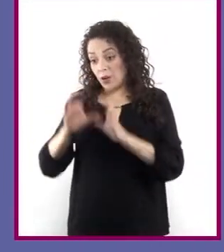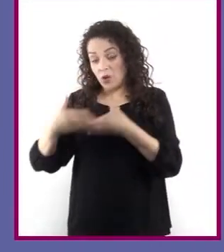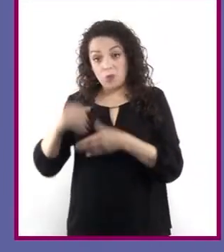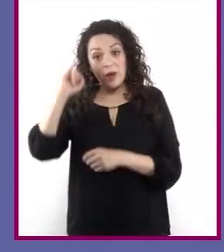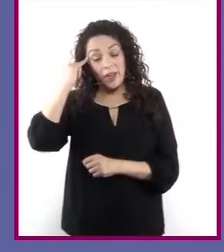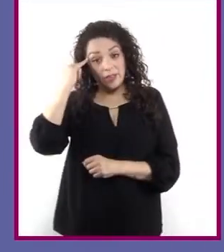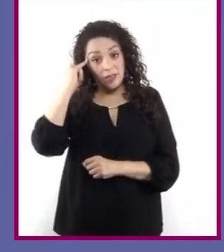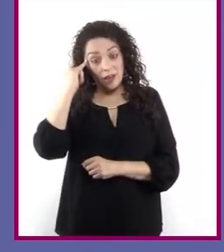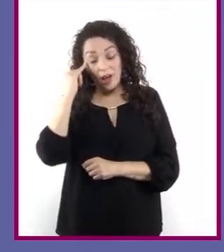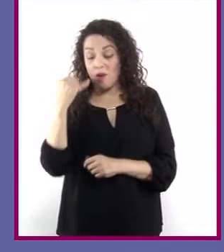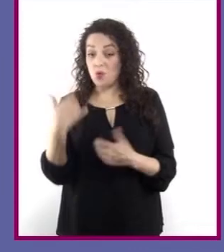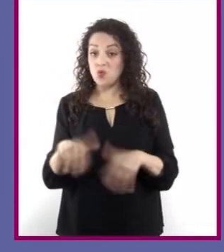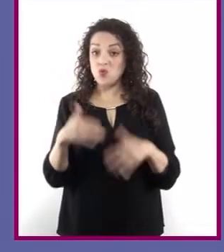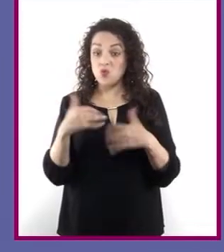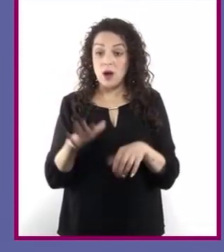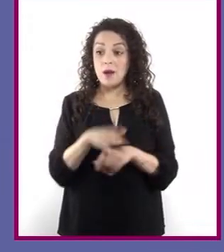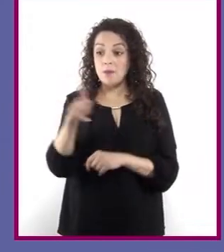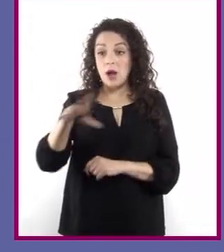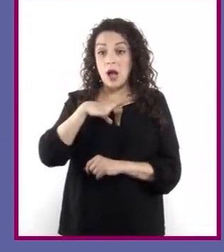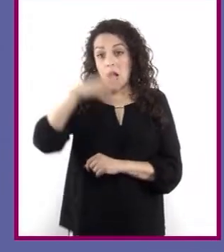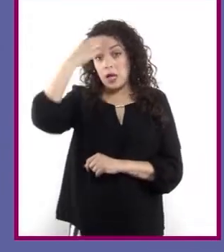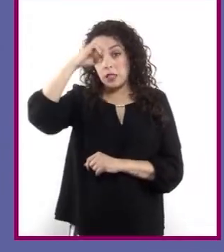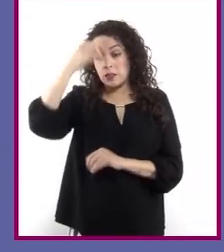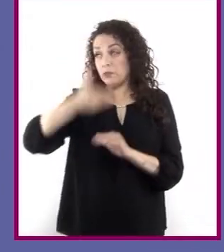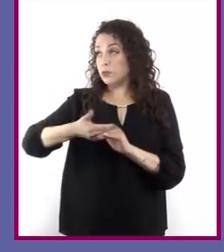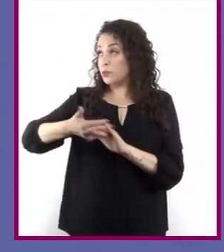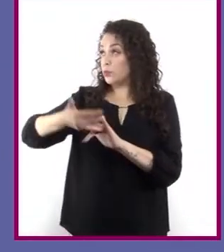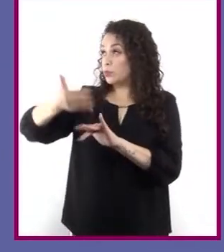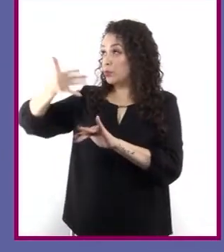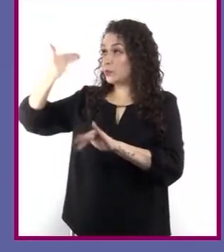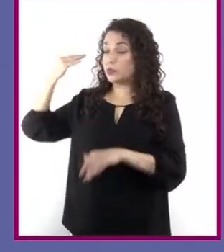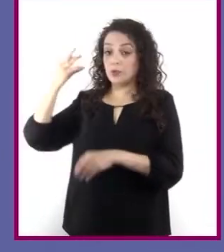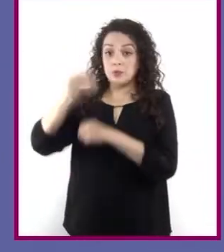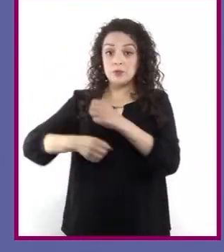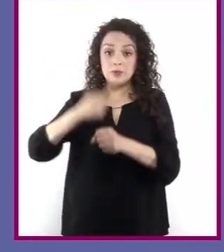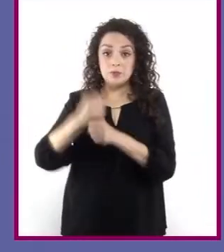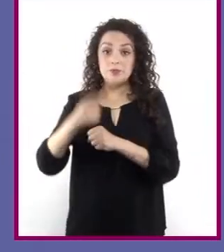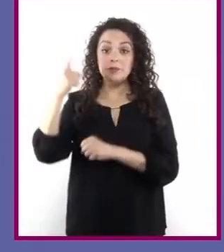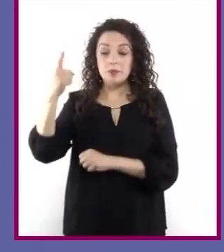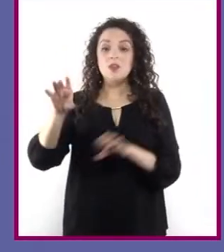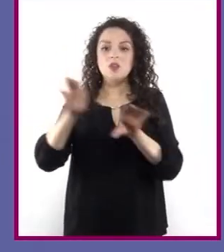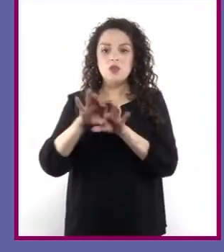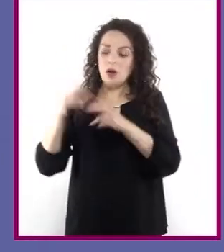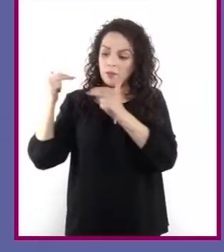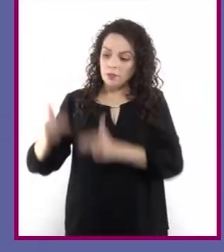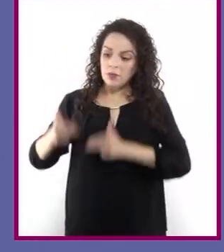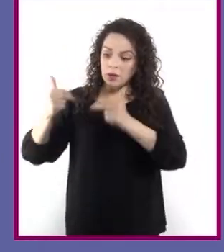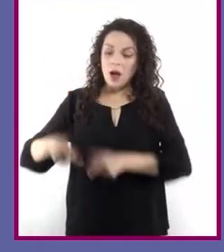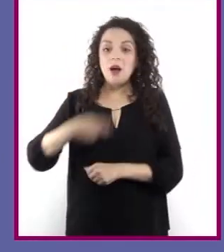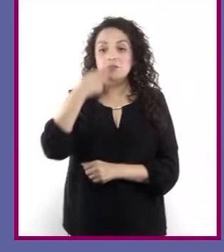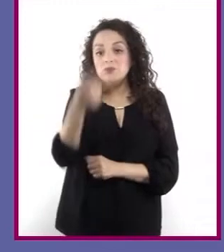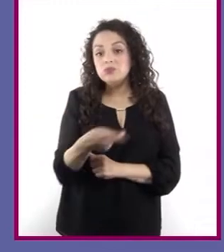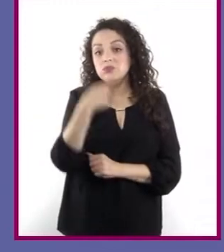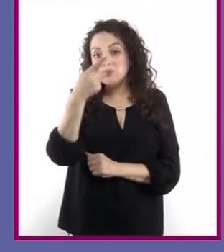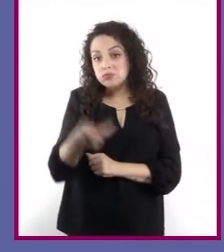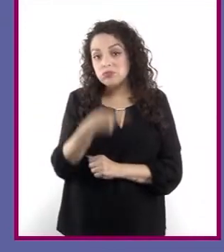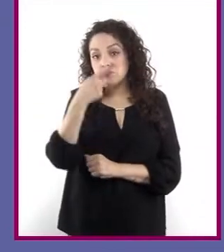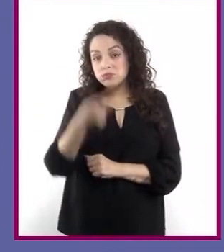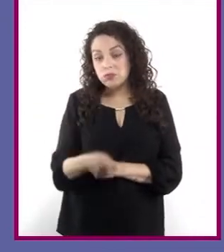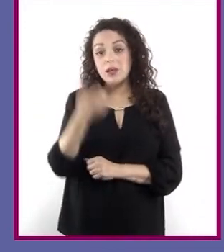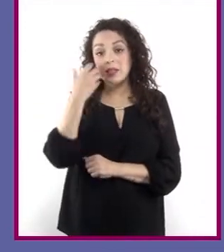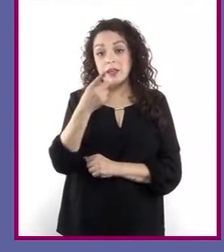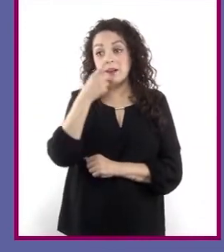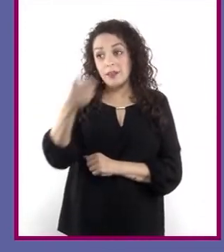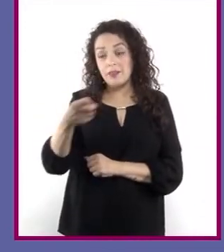indígenas, pues poseen conocimientos milenarios que transmiten desde la oralidad, es decir, que tienen una buena memoria.